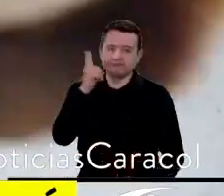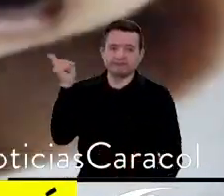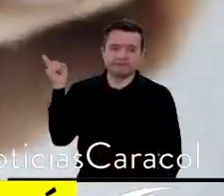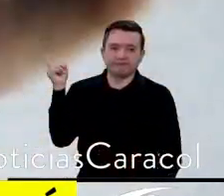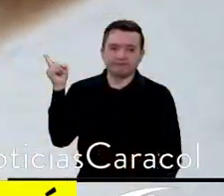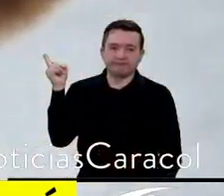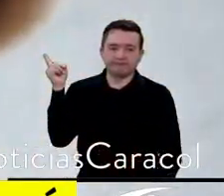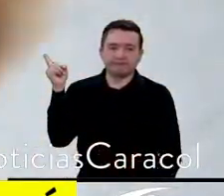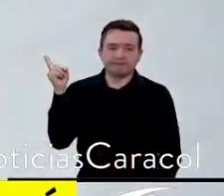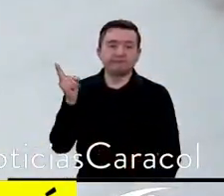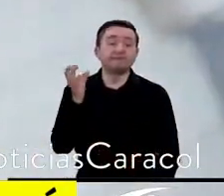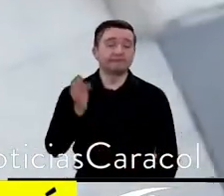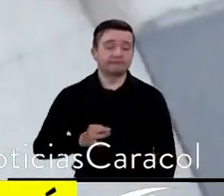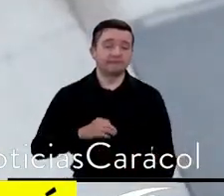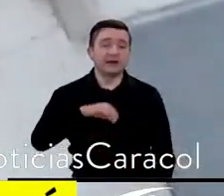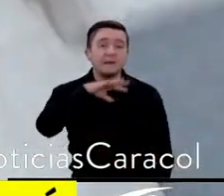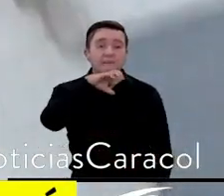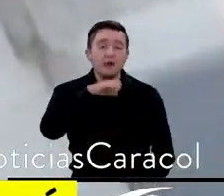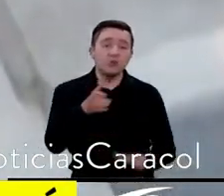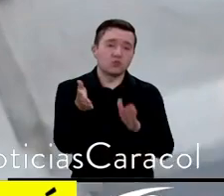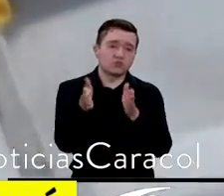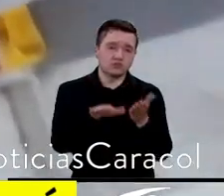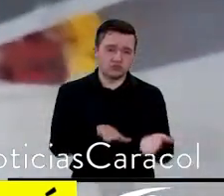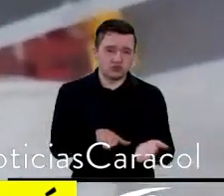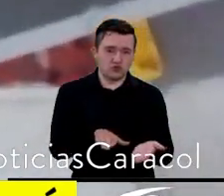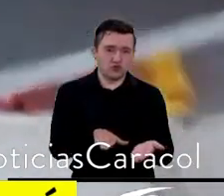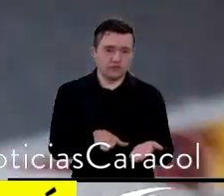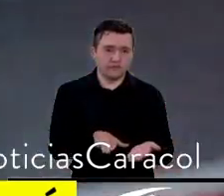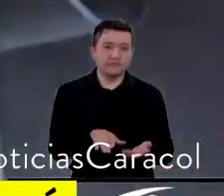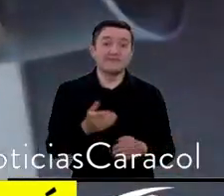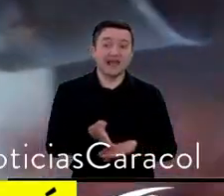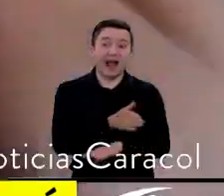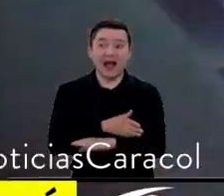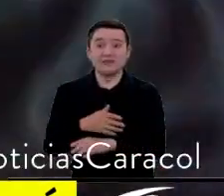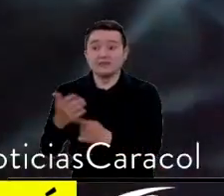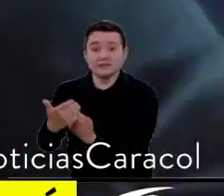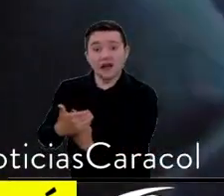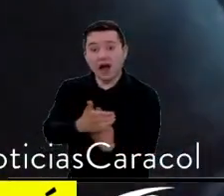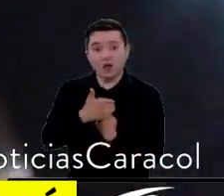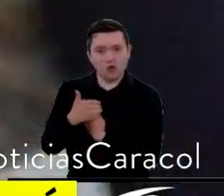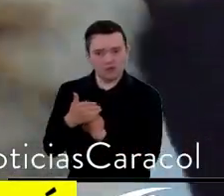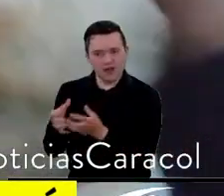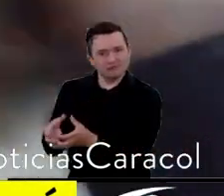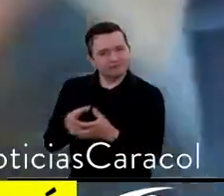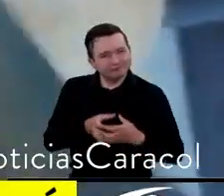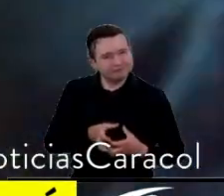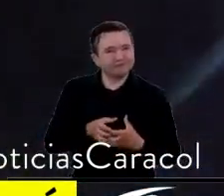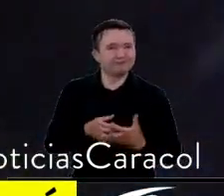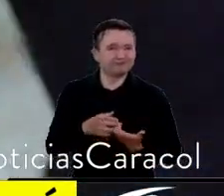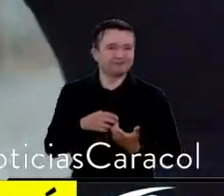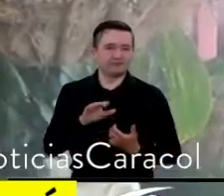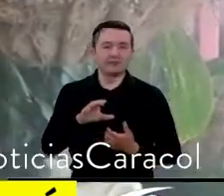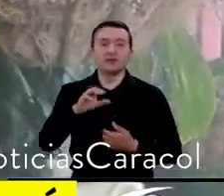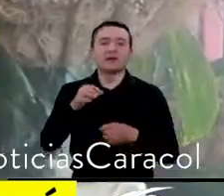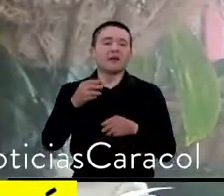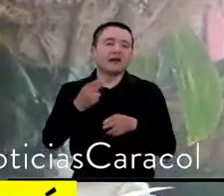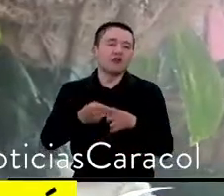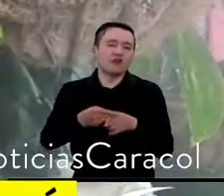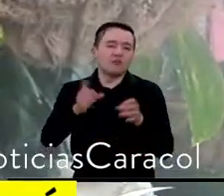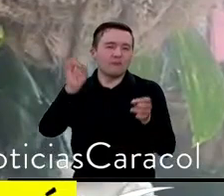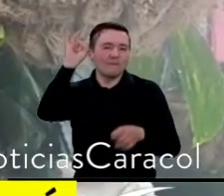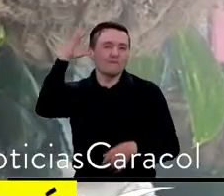Lastimosamente falleció un canino que había sido adoptado por los policías del CAI, que llamaban Mono.